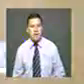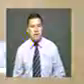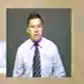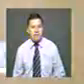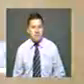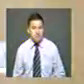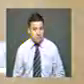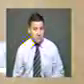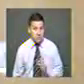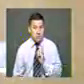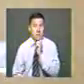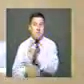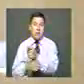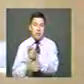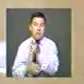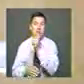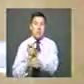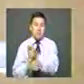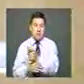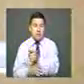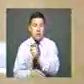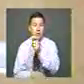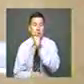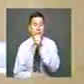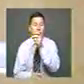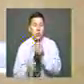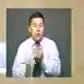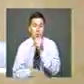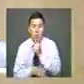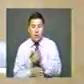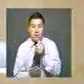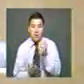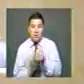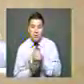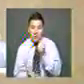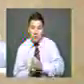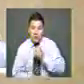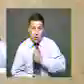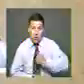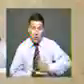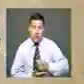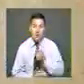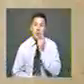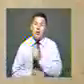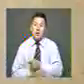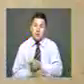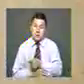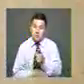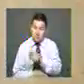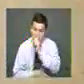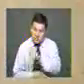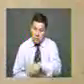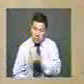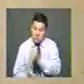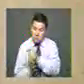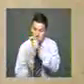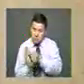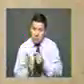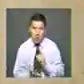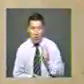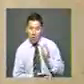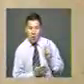una exhortación directa a los jueces competentes y a notarios para que celebren el contrato solemne de uniones de parejas del mismo